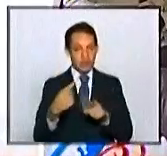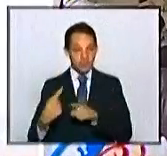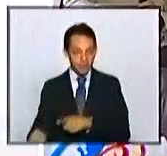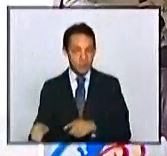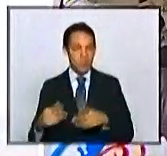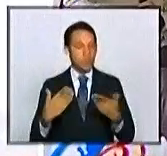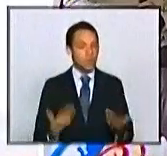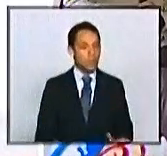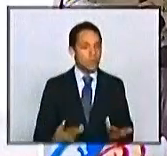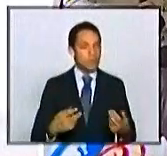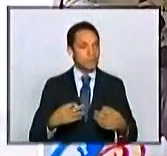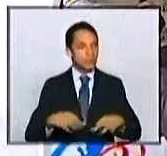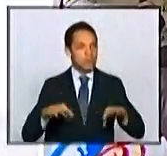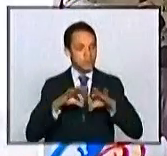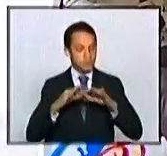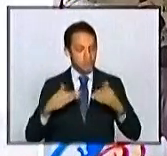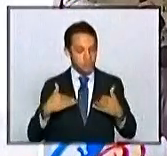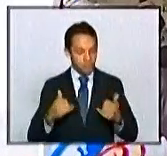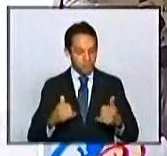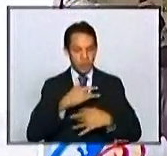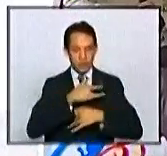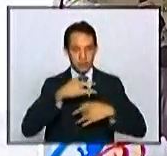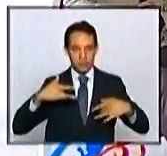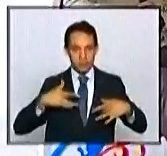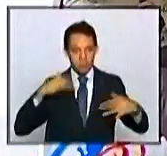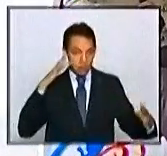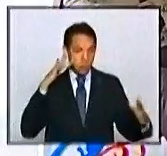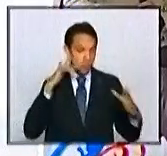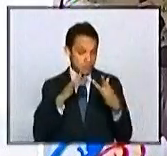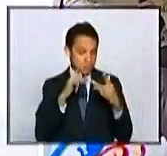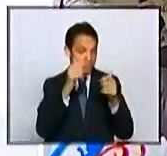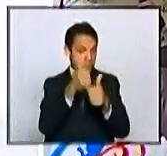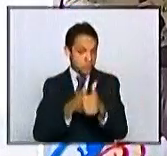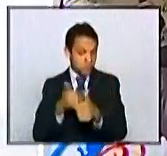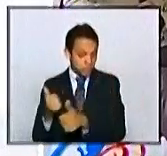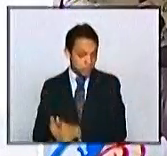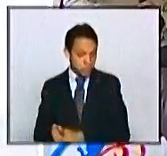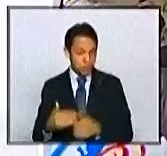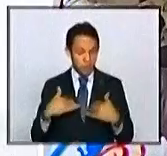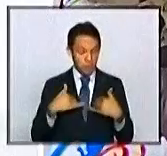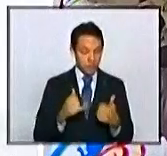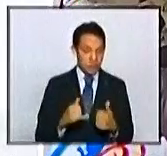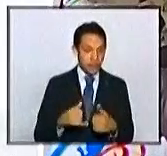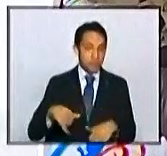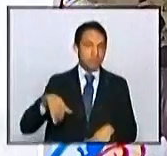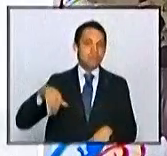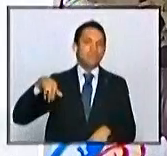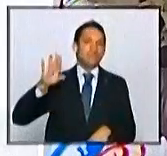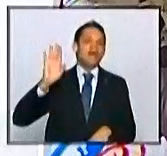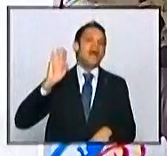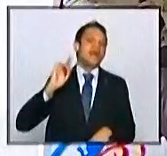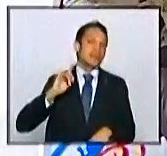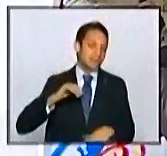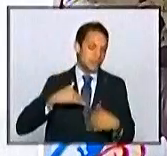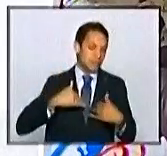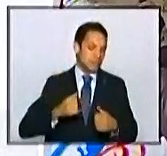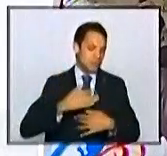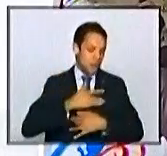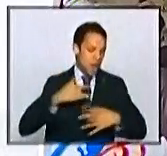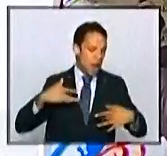vibran y van de la mano con la salud. Obviamente, una persona feliz es una persona mucho más